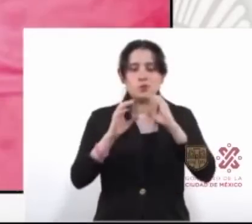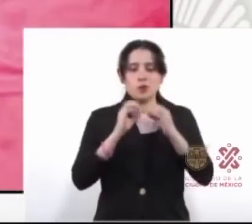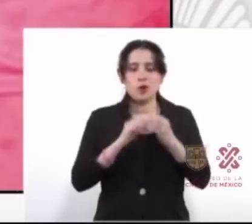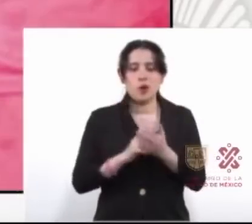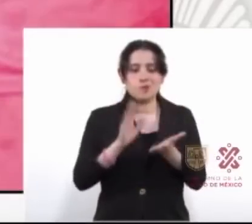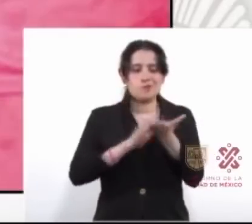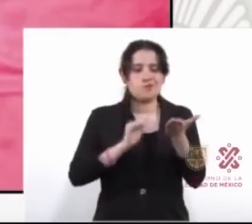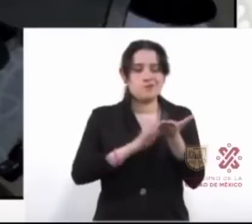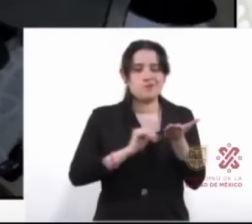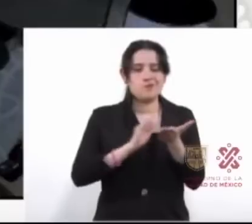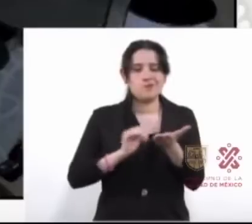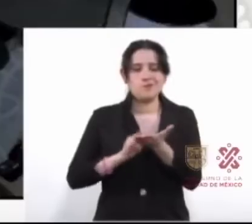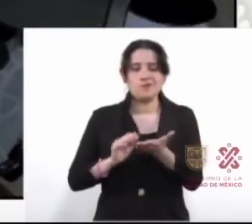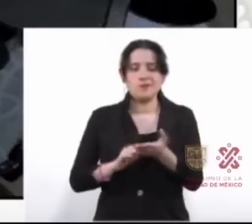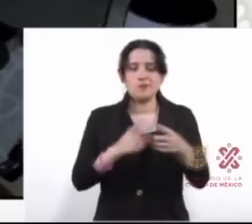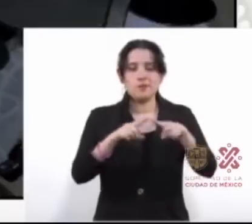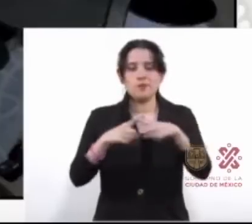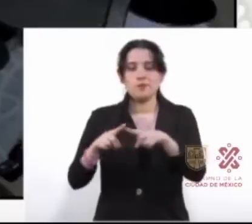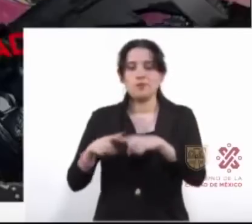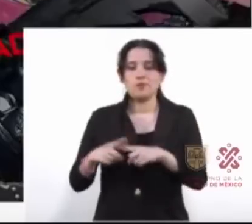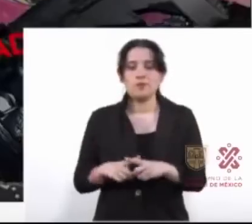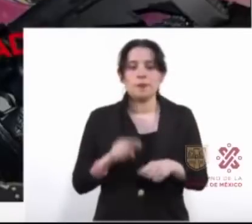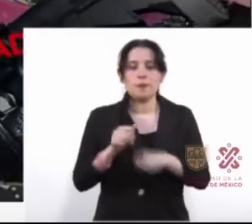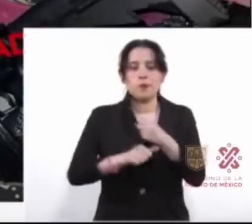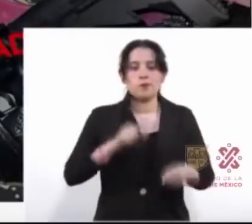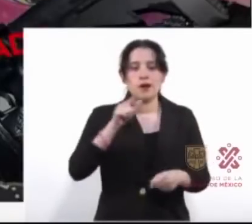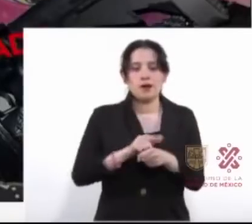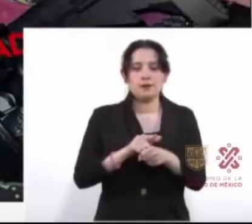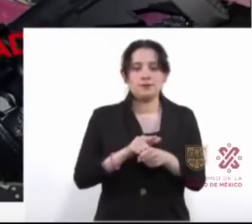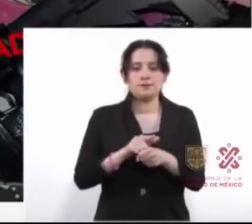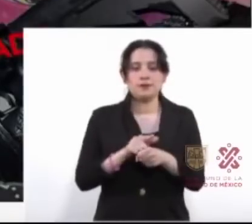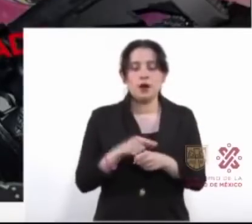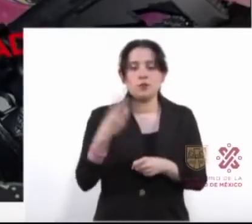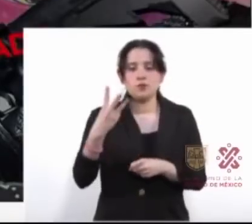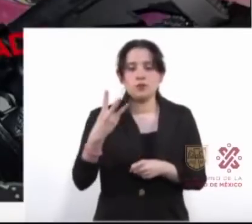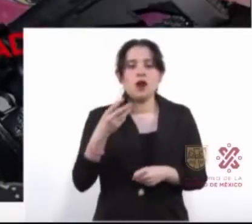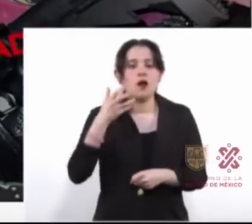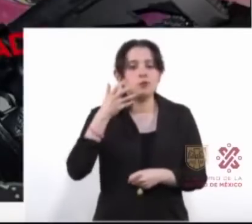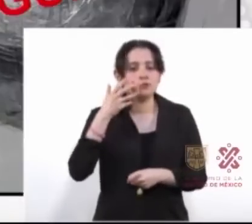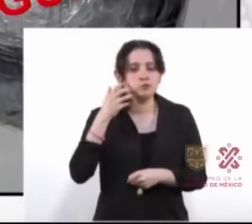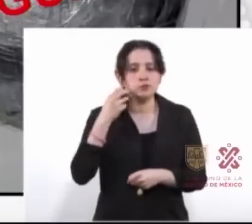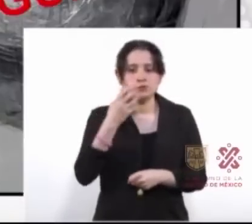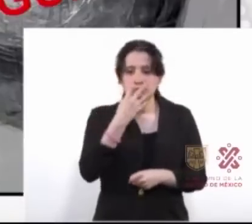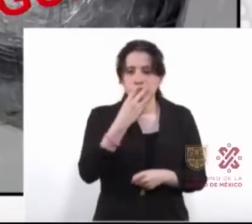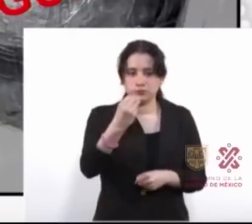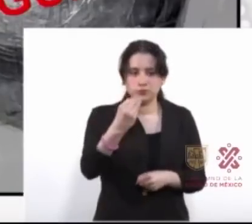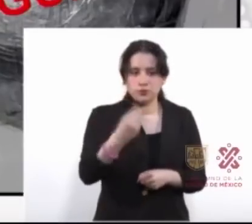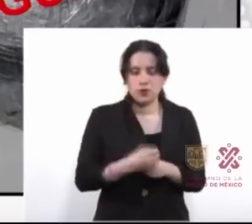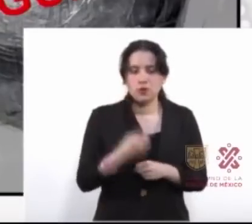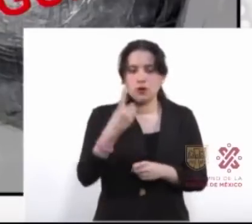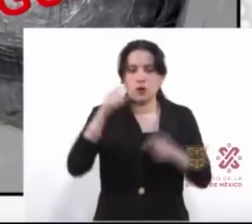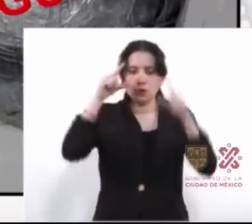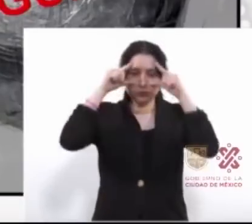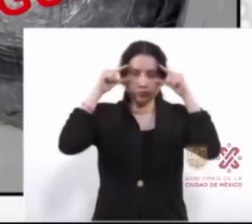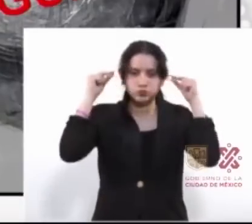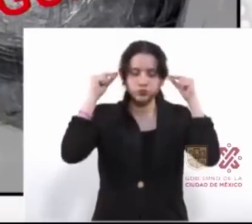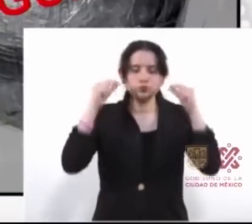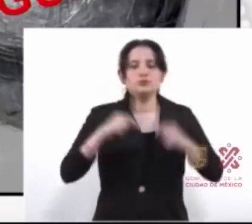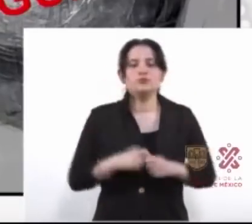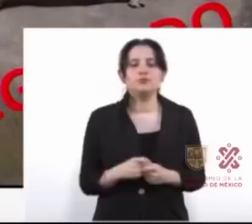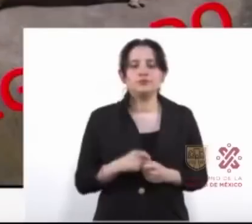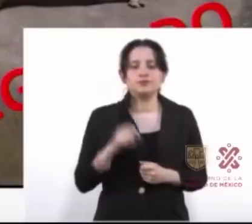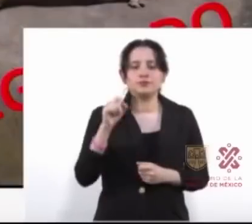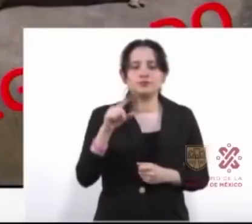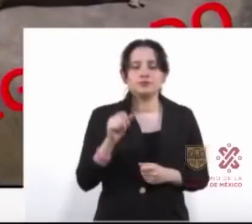documentación diversa y animales exóticos, 3 perros lobo, 3 perros lobo y un mapache. Entre los vehículos se